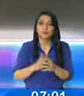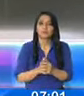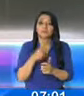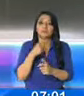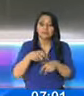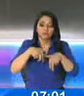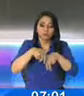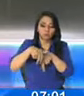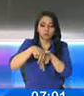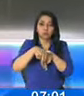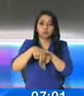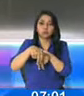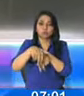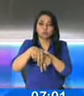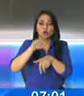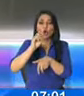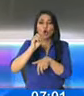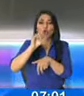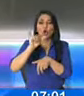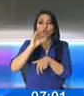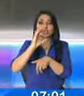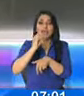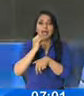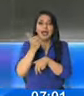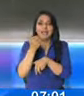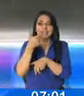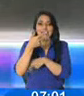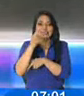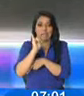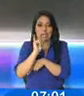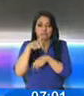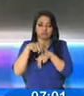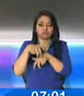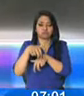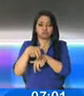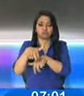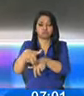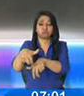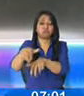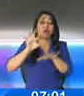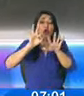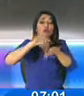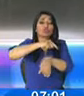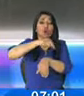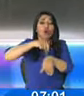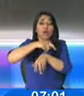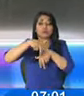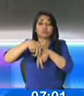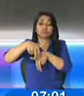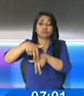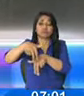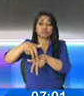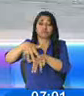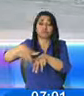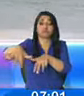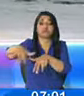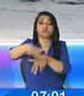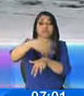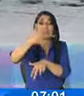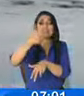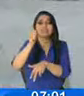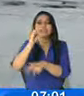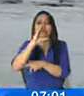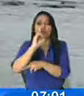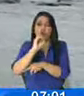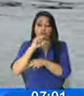desde desde del sector de oyacachi a salir Aproximadamente a unas 8 horas de caminata al sector del Chaco equipos